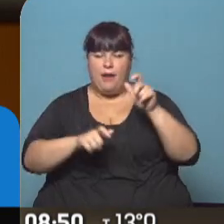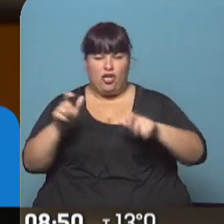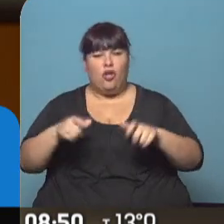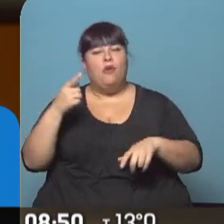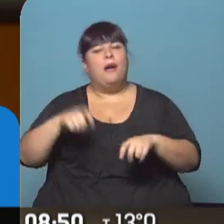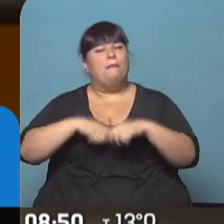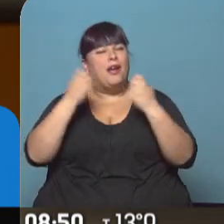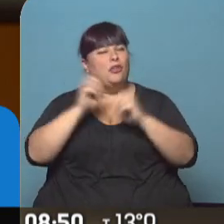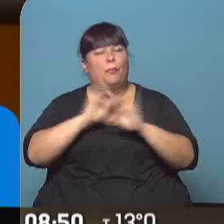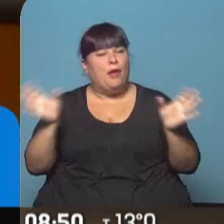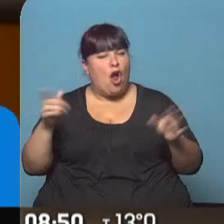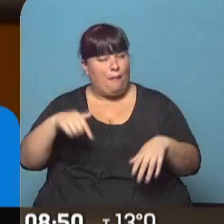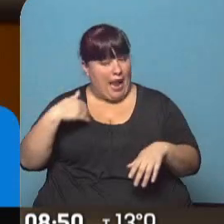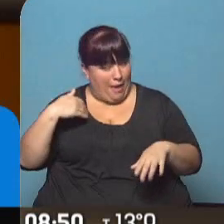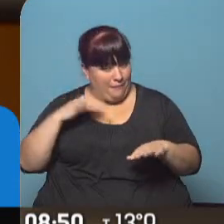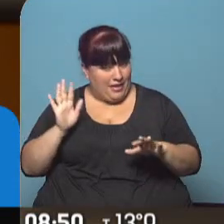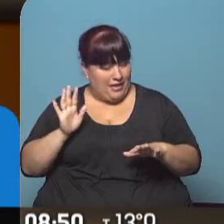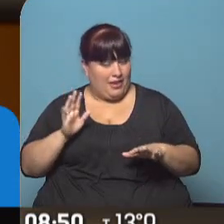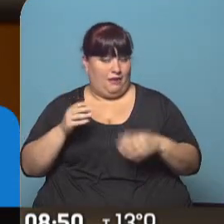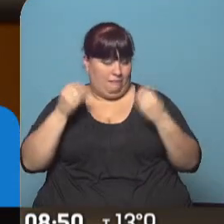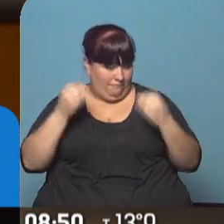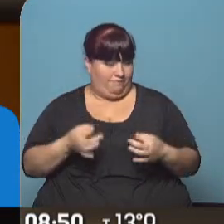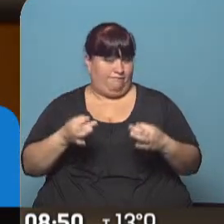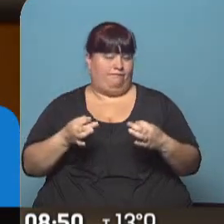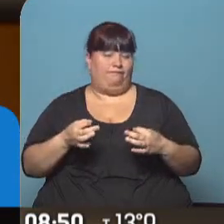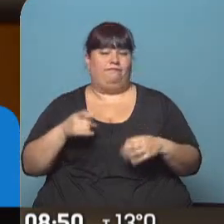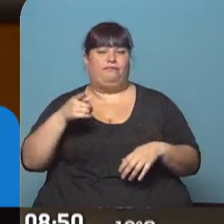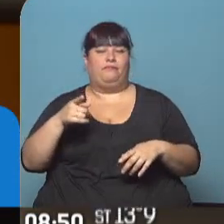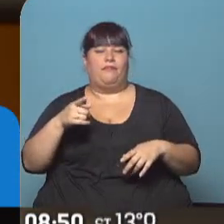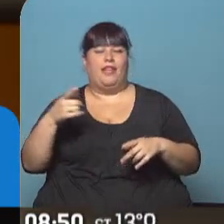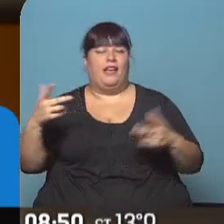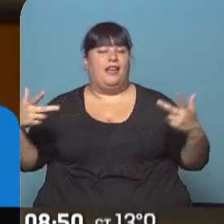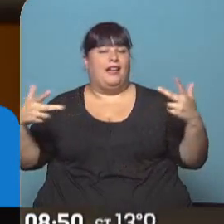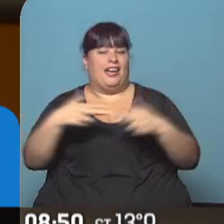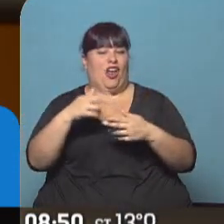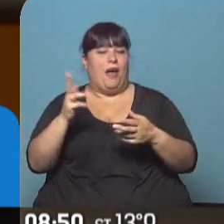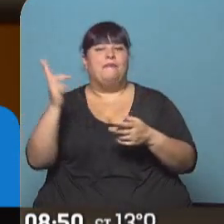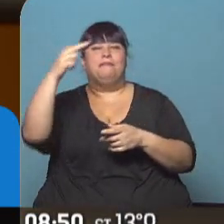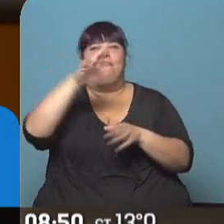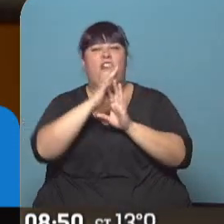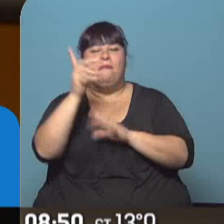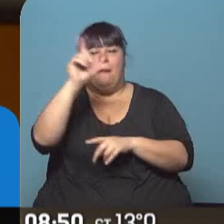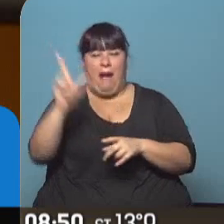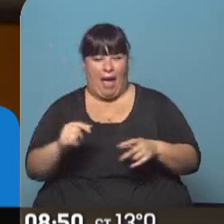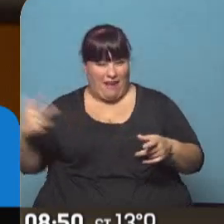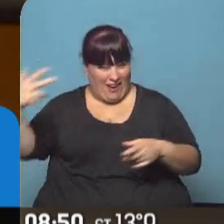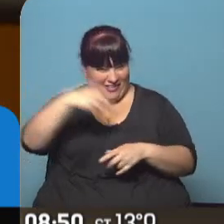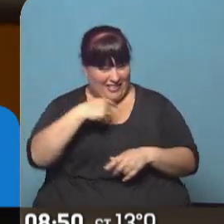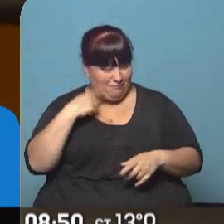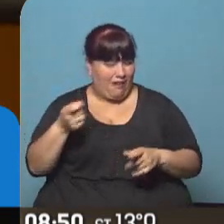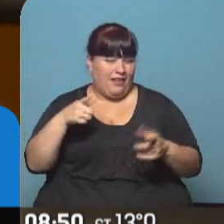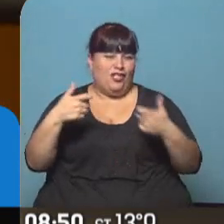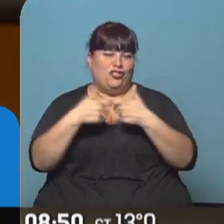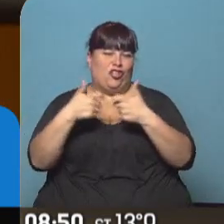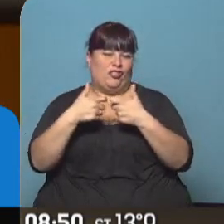porque el daño más grave para mí, puesto que realmente el recorte del mapa con las tijeras de España no se ha producido, es esa